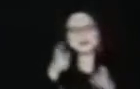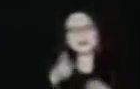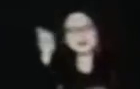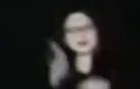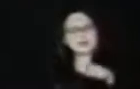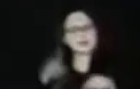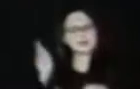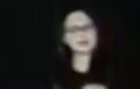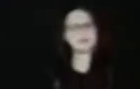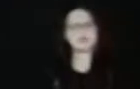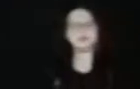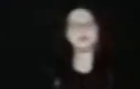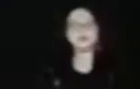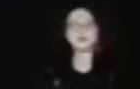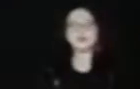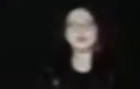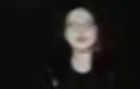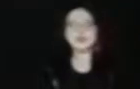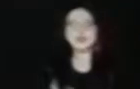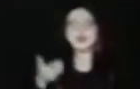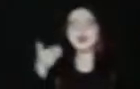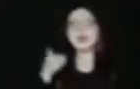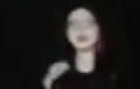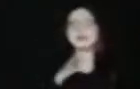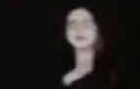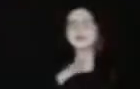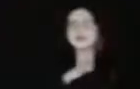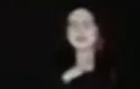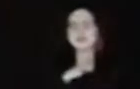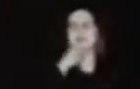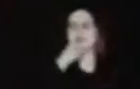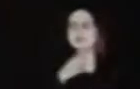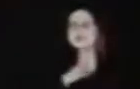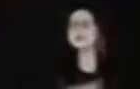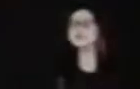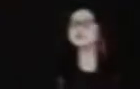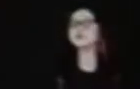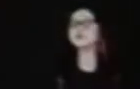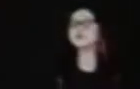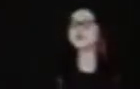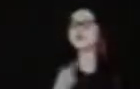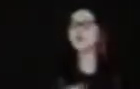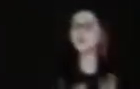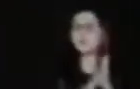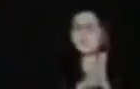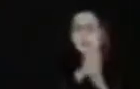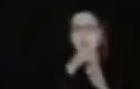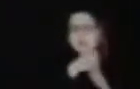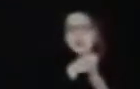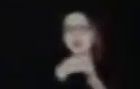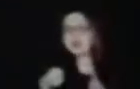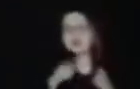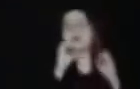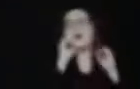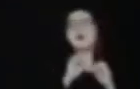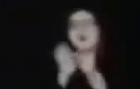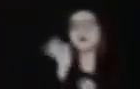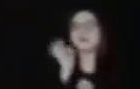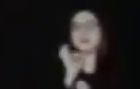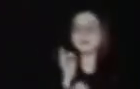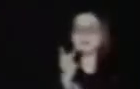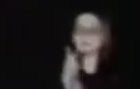de la llamada o del llamado desarrollo estabilizador o